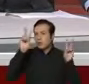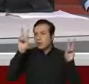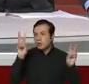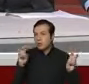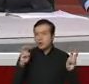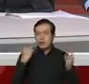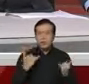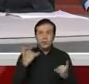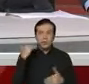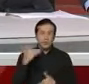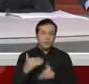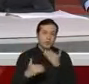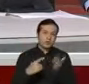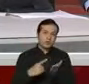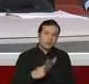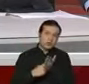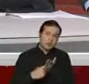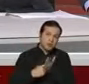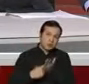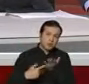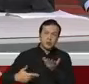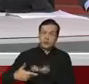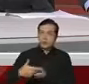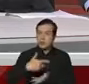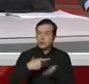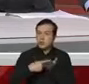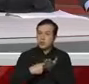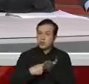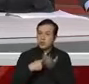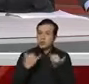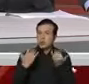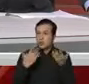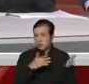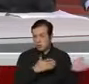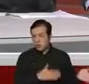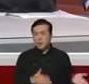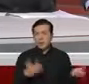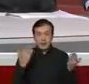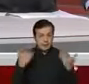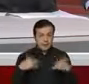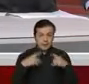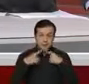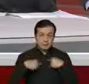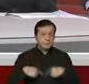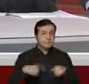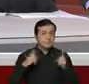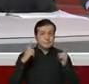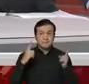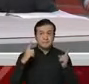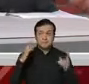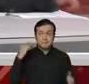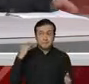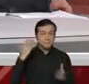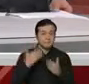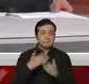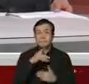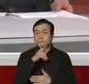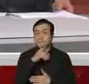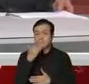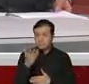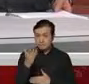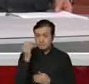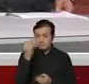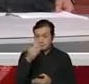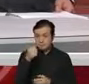este proceso de negociación que se ha generado y se ha dado a conocer en las últimas horas por parte de usted y